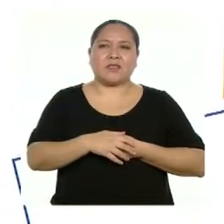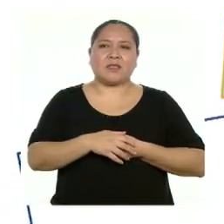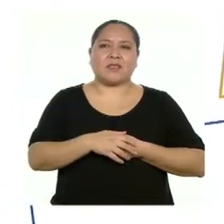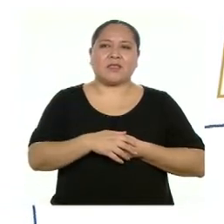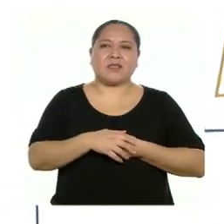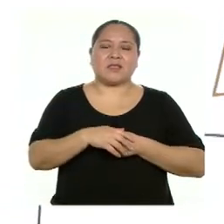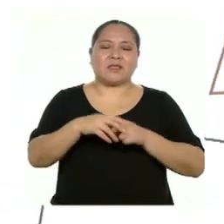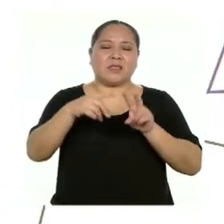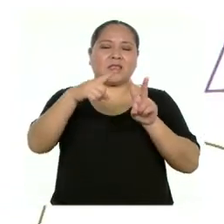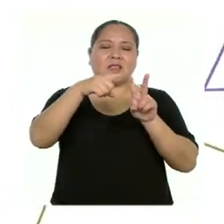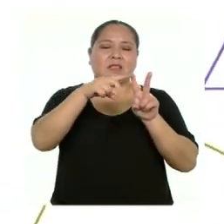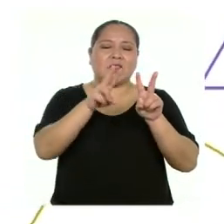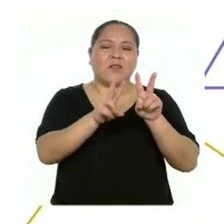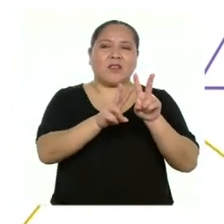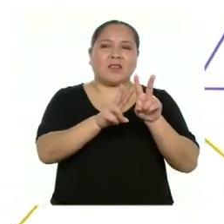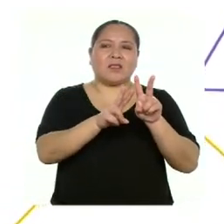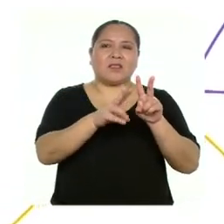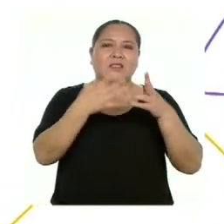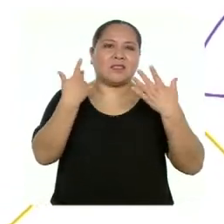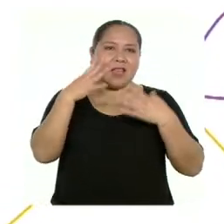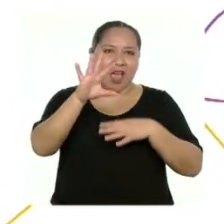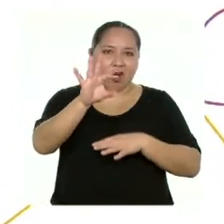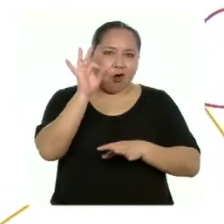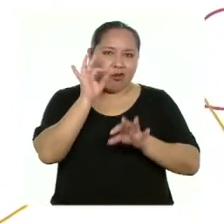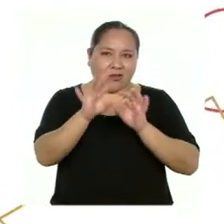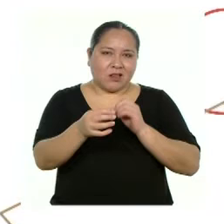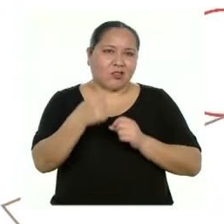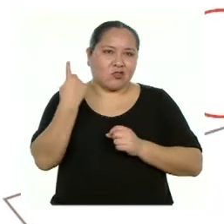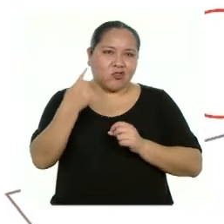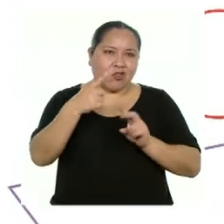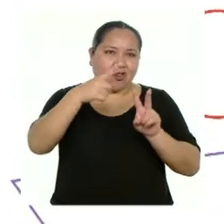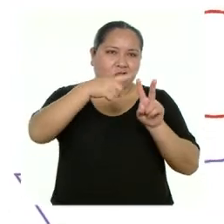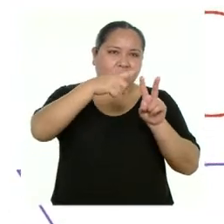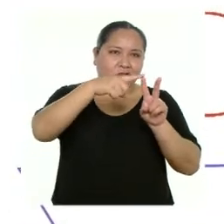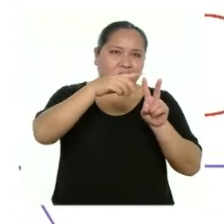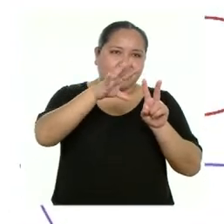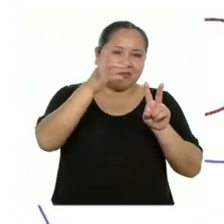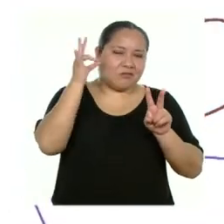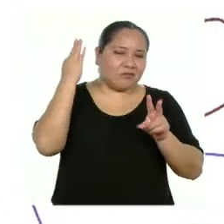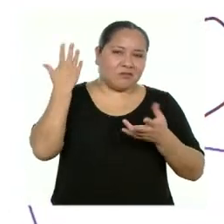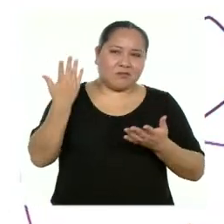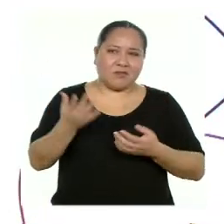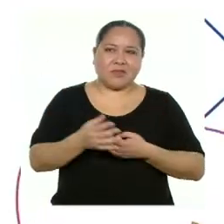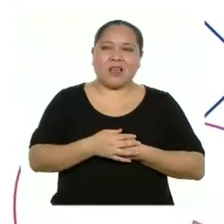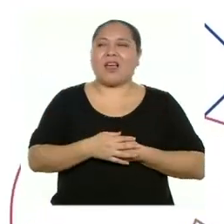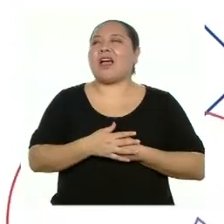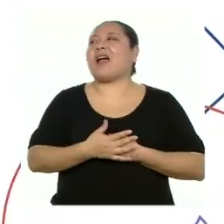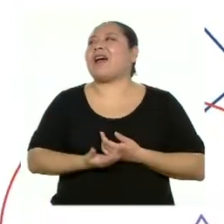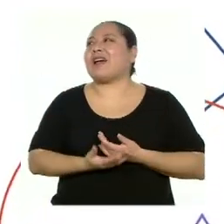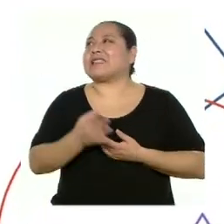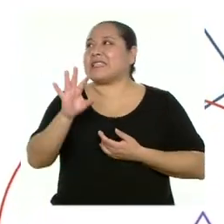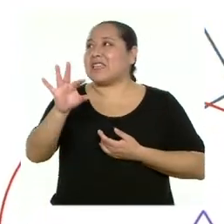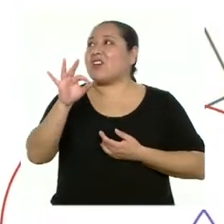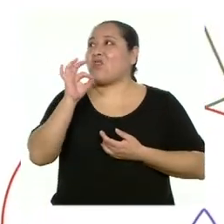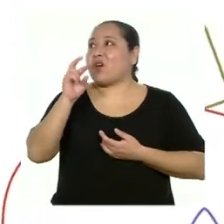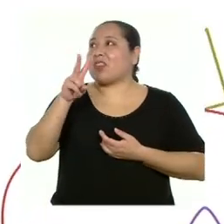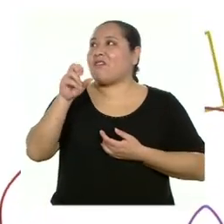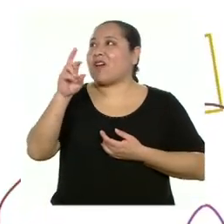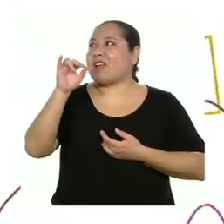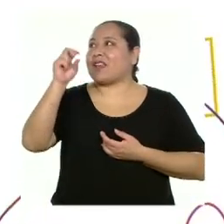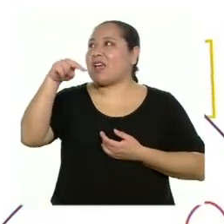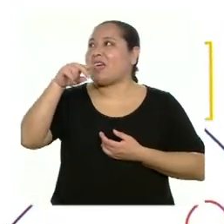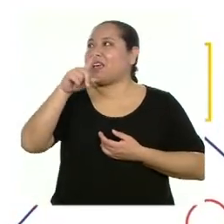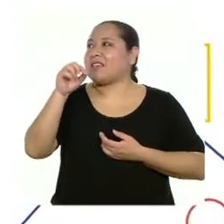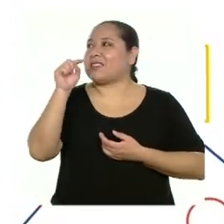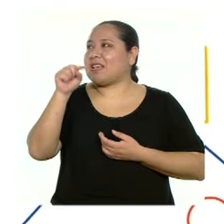varianza, solo le extraeremos la raíz cuadrada para obtener la desviación estándar. Ah, ya, entonces, si tengo la